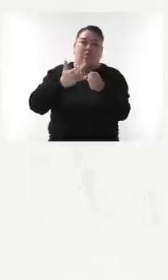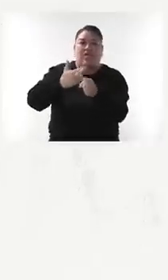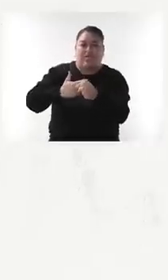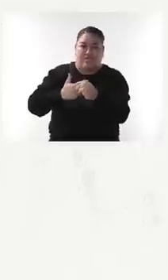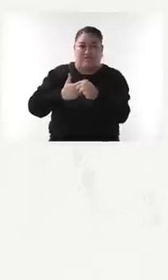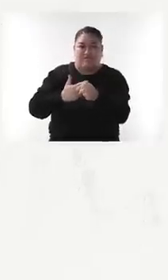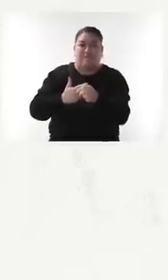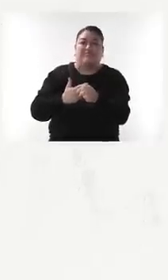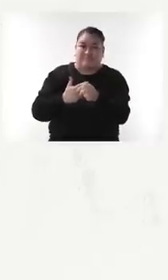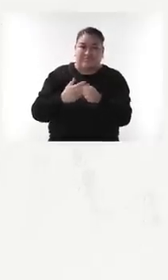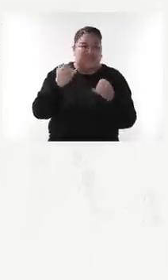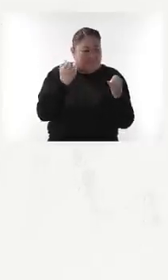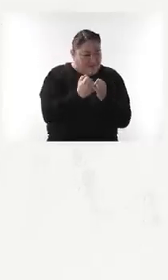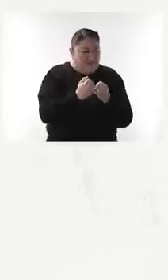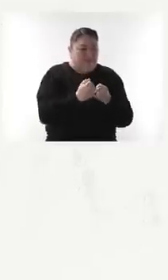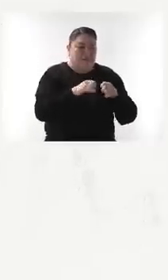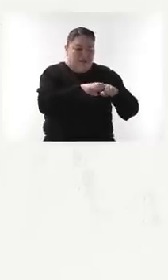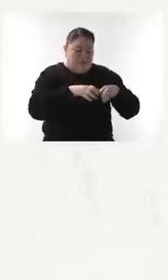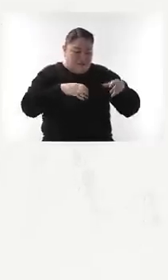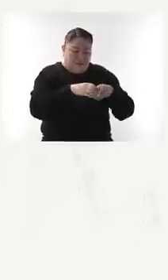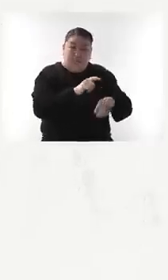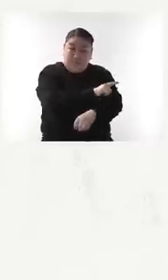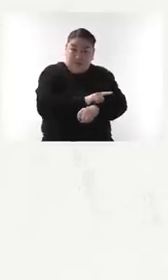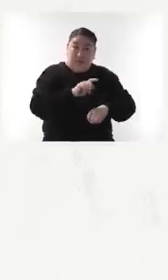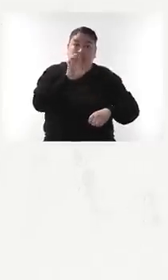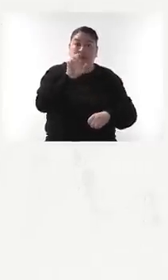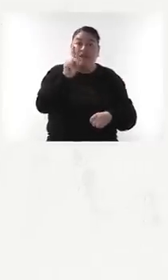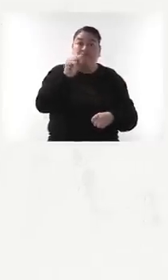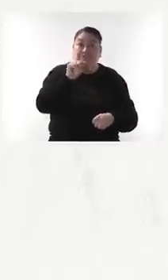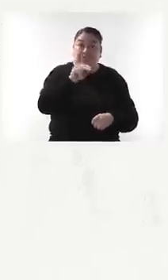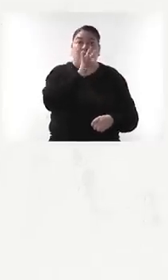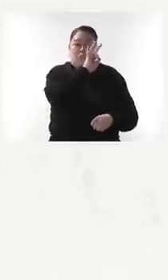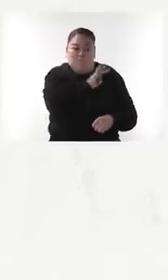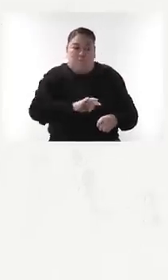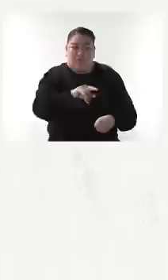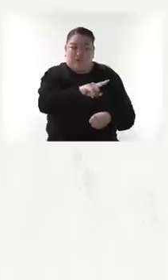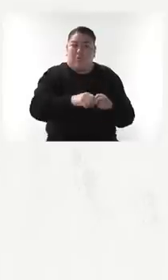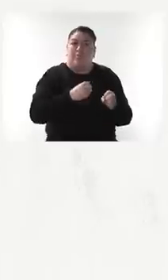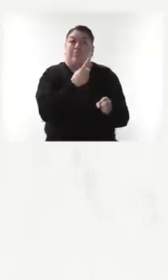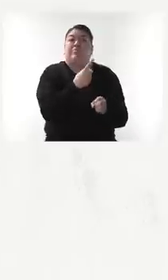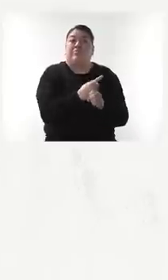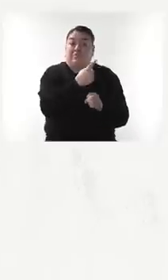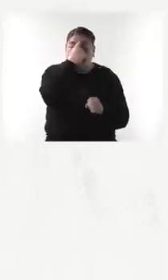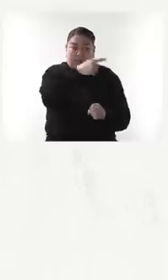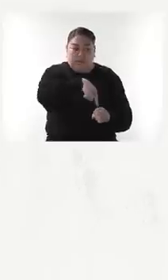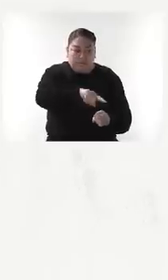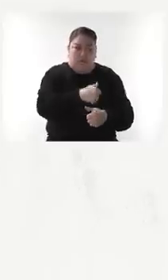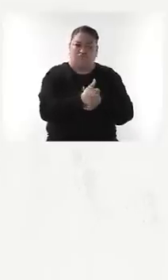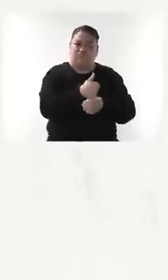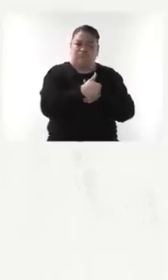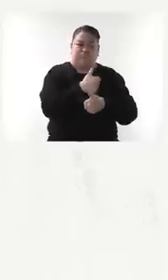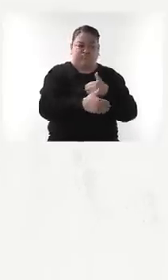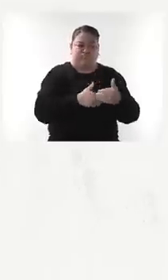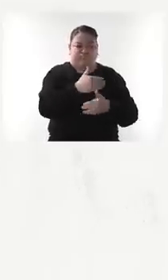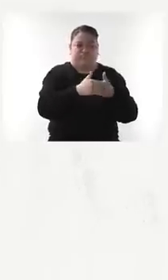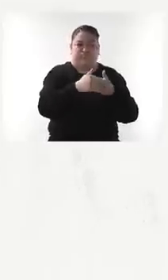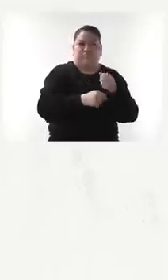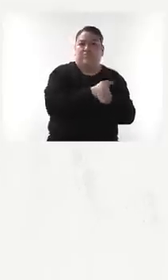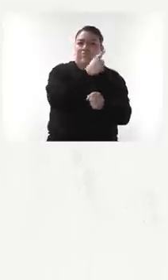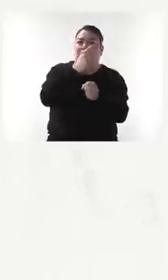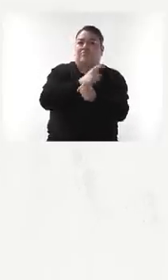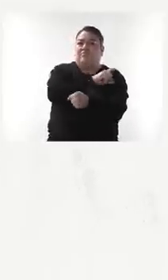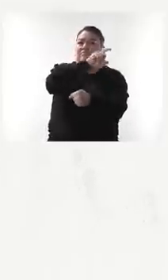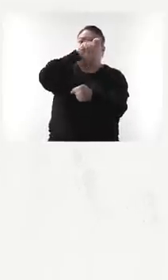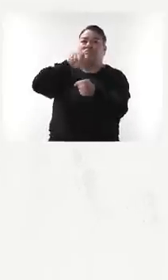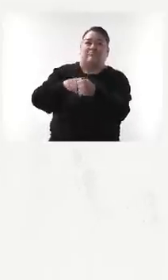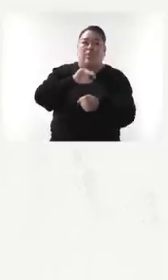de abrirle a los equipos de expansión una oportunidad muy clara de que si son competitivos e invierten,